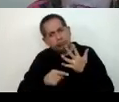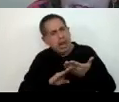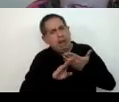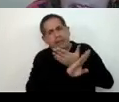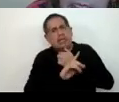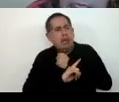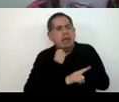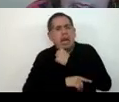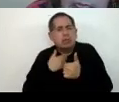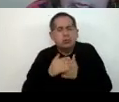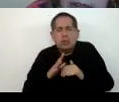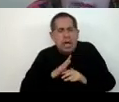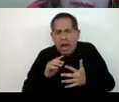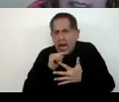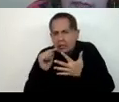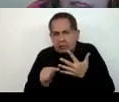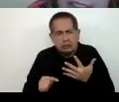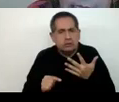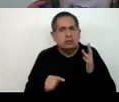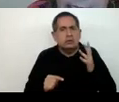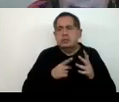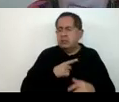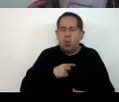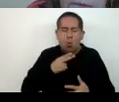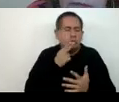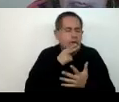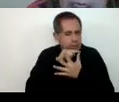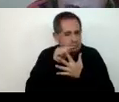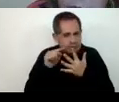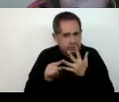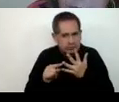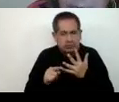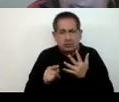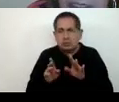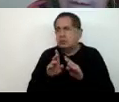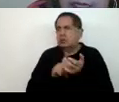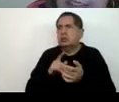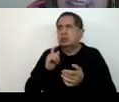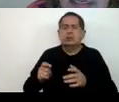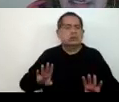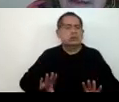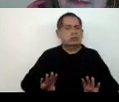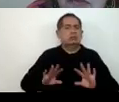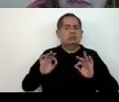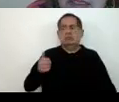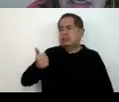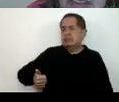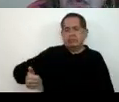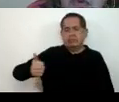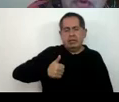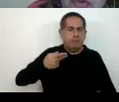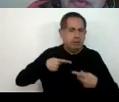embarazos y deben de utilizarse de acuerdo a las características de cada persona